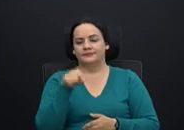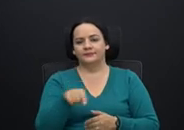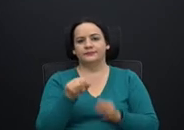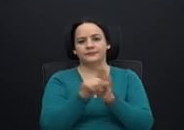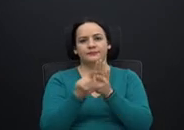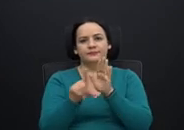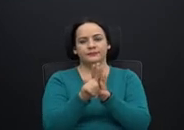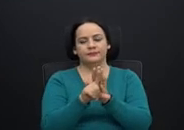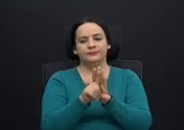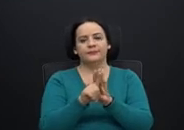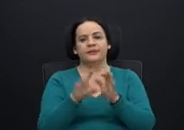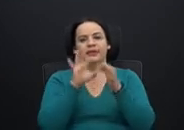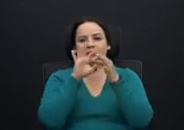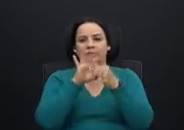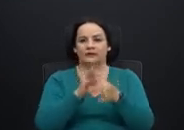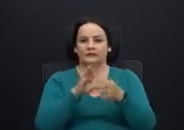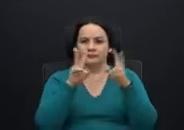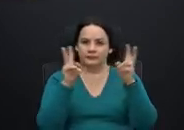para discusión?